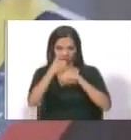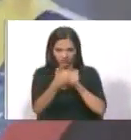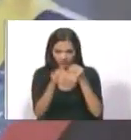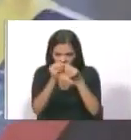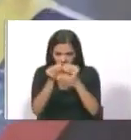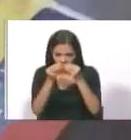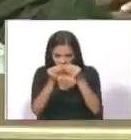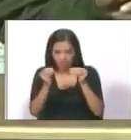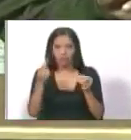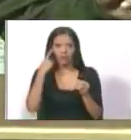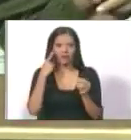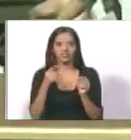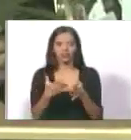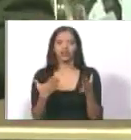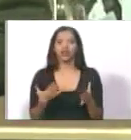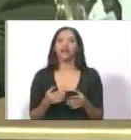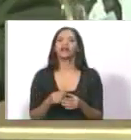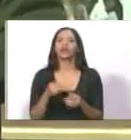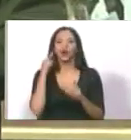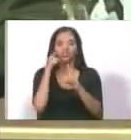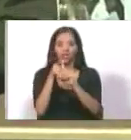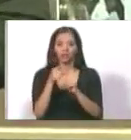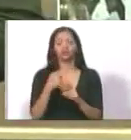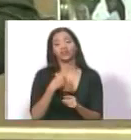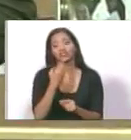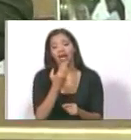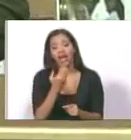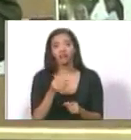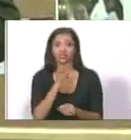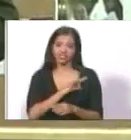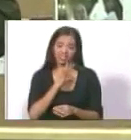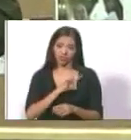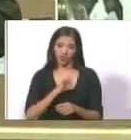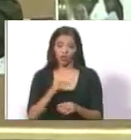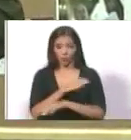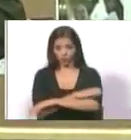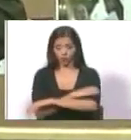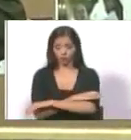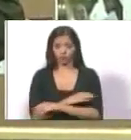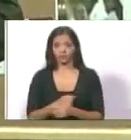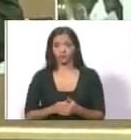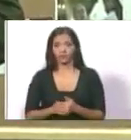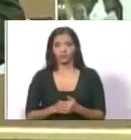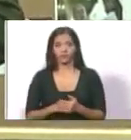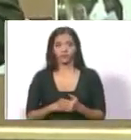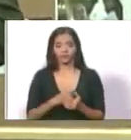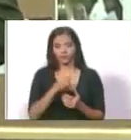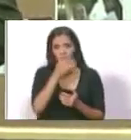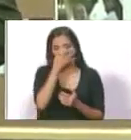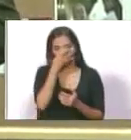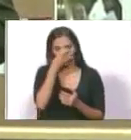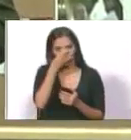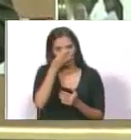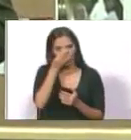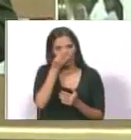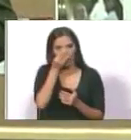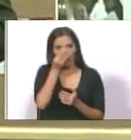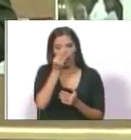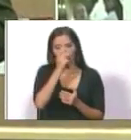ver si lograban los objetivos. Ahora, yo les voy a decir algo, señoras y señores de la oposición. Ustedes no conocen este